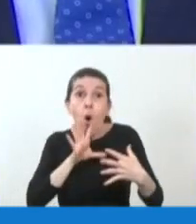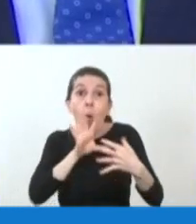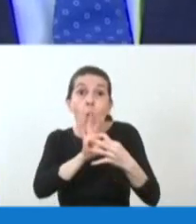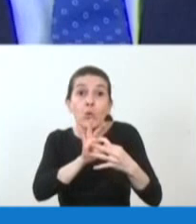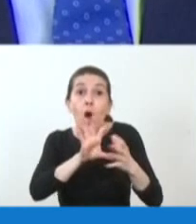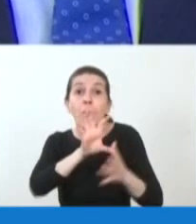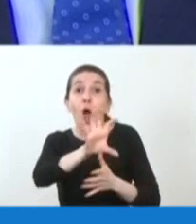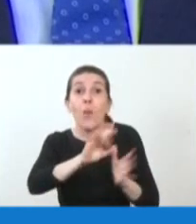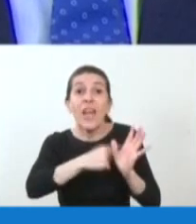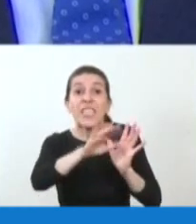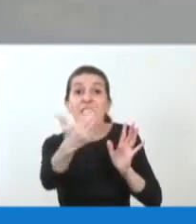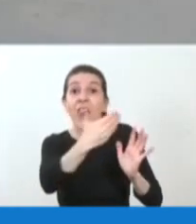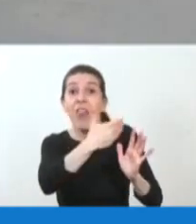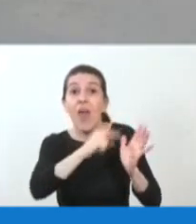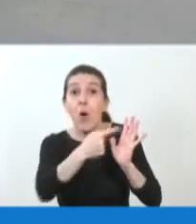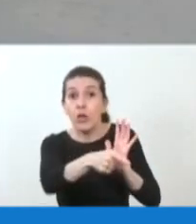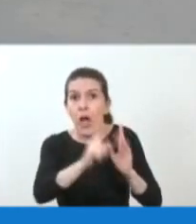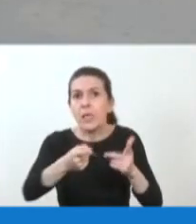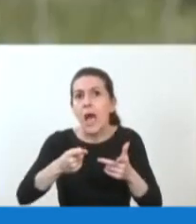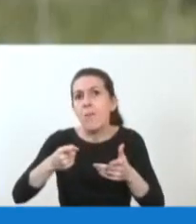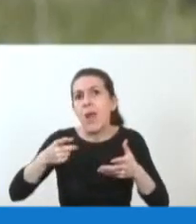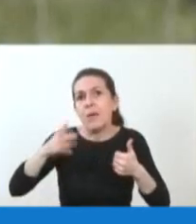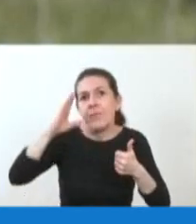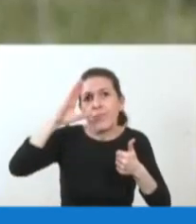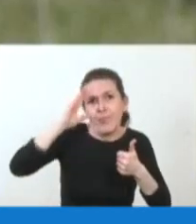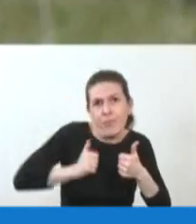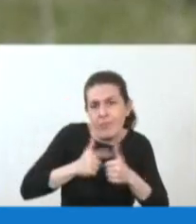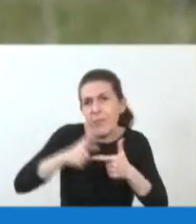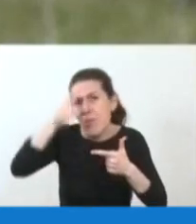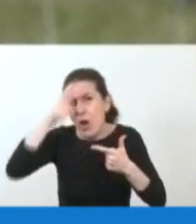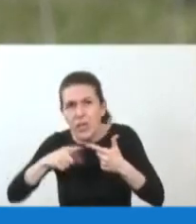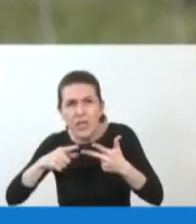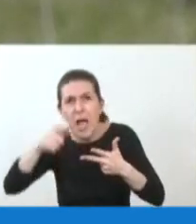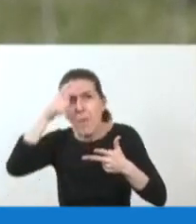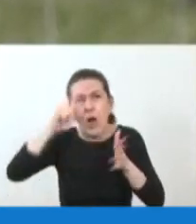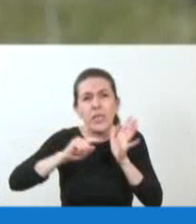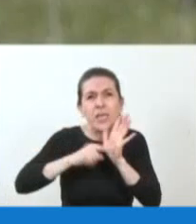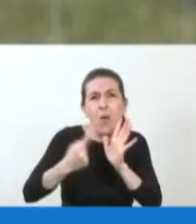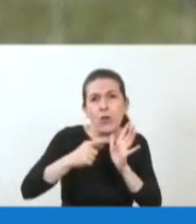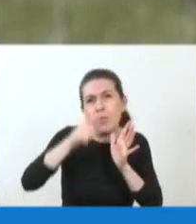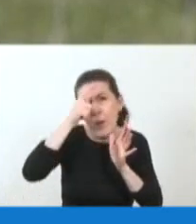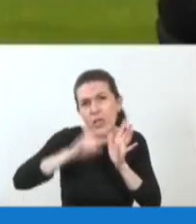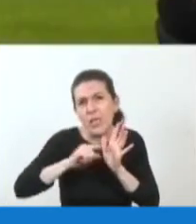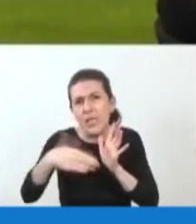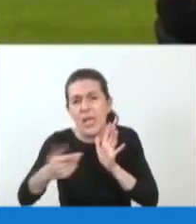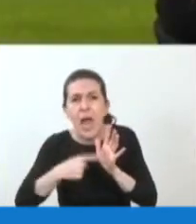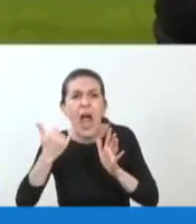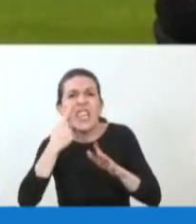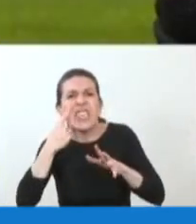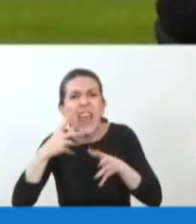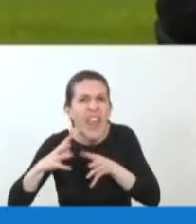aires con todas las fuerzas federales con nuestra policía de la provincia de buenos aires con todos los